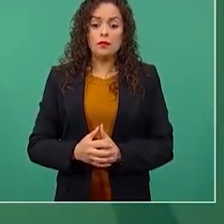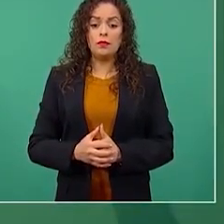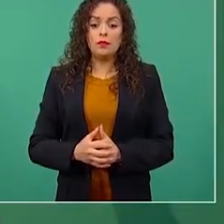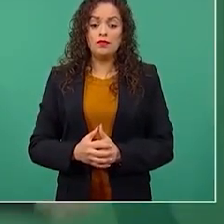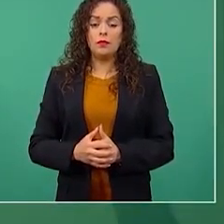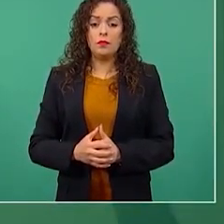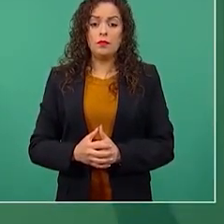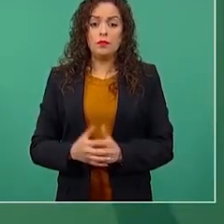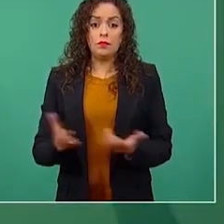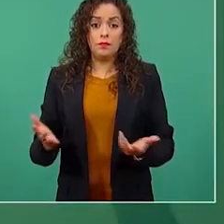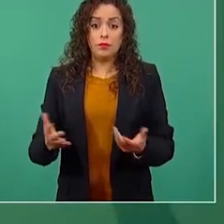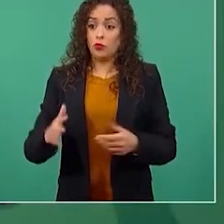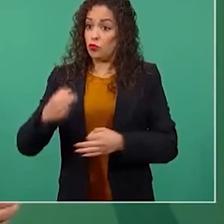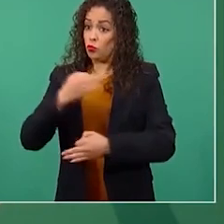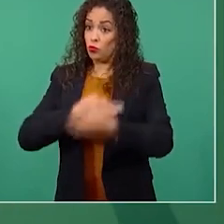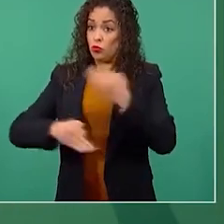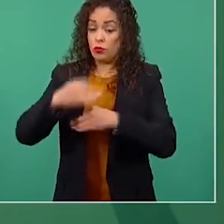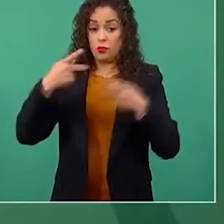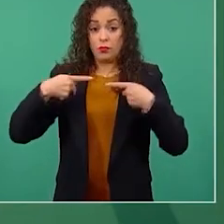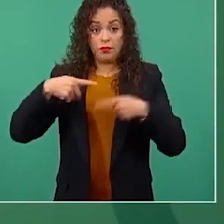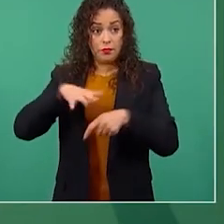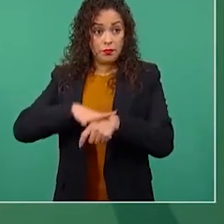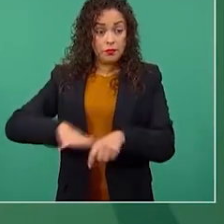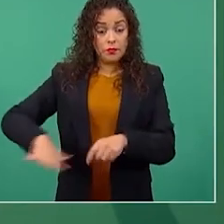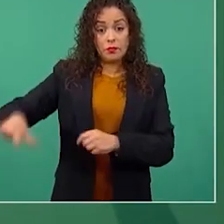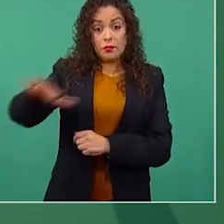los ciudadanos, todos,